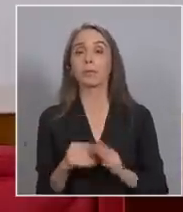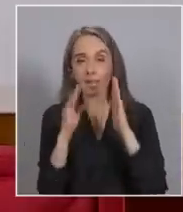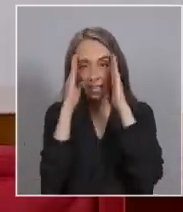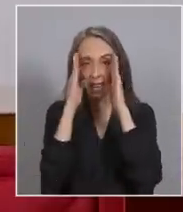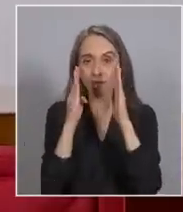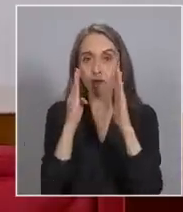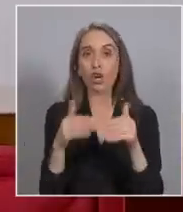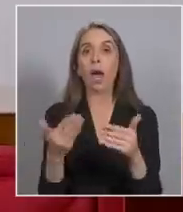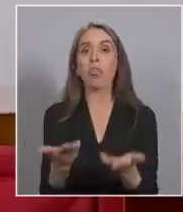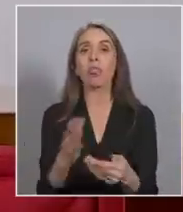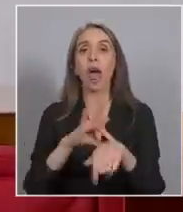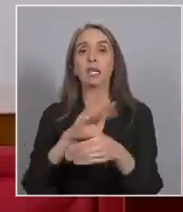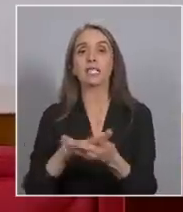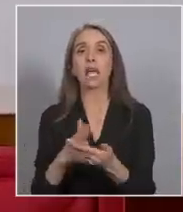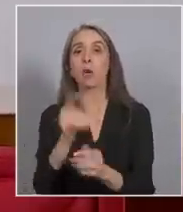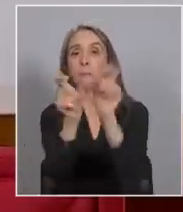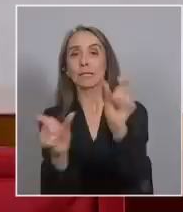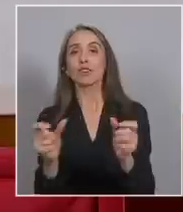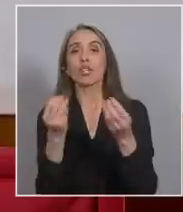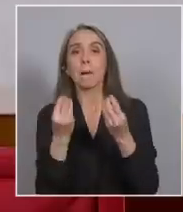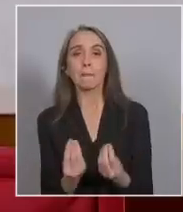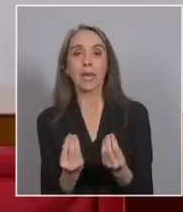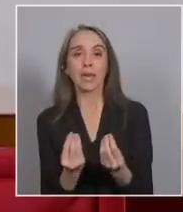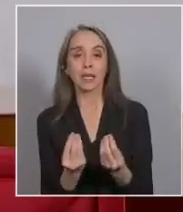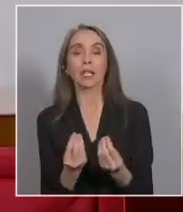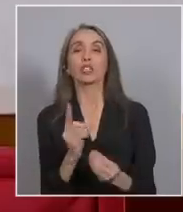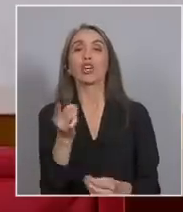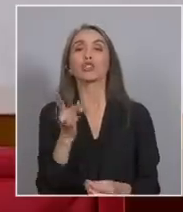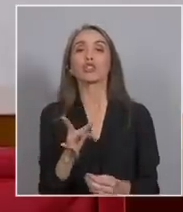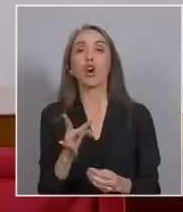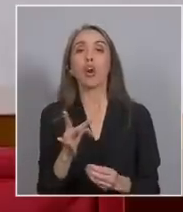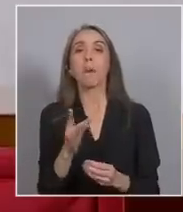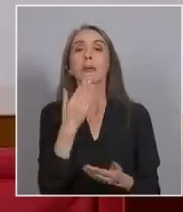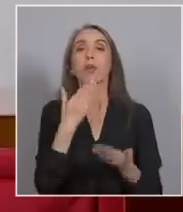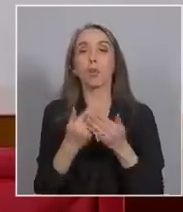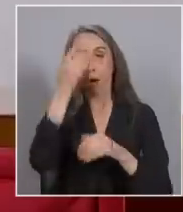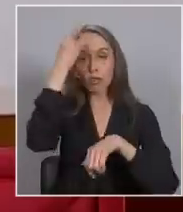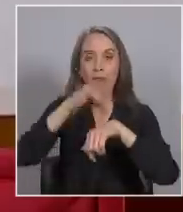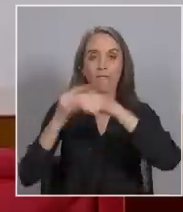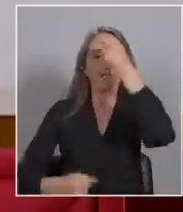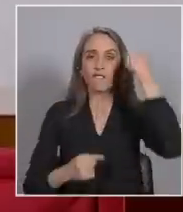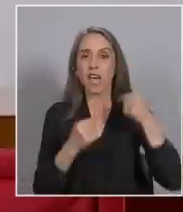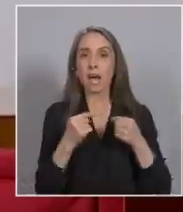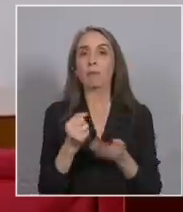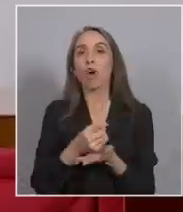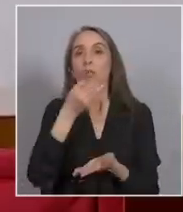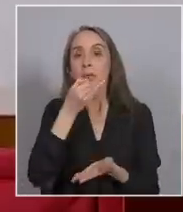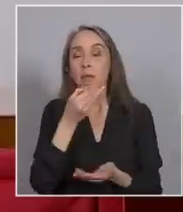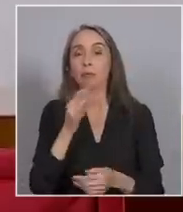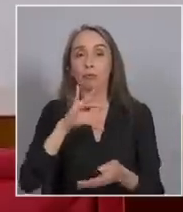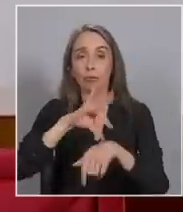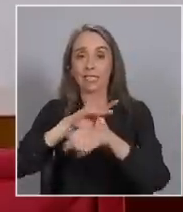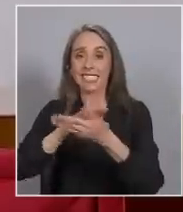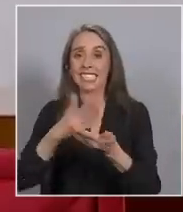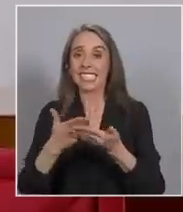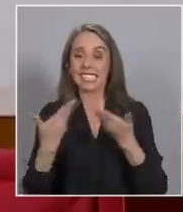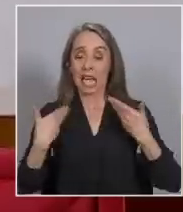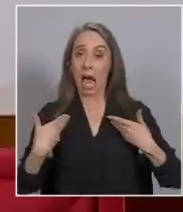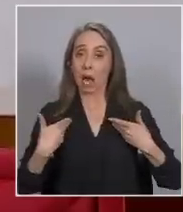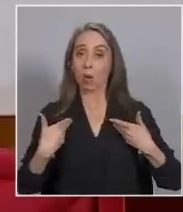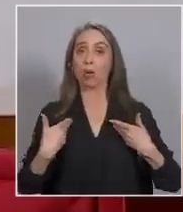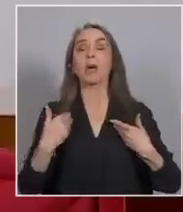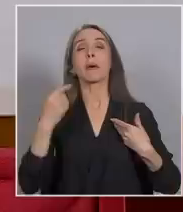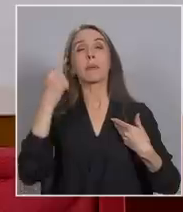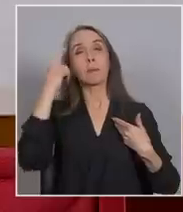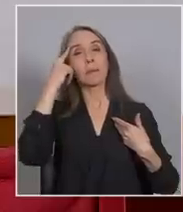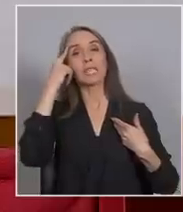en generar salud y bienestar, y no solo en tratar enfermedades. La salud no es solamente la